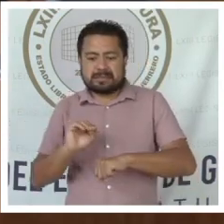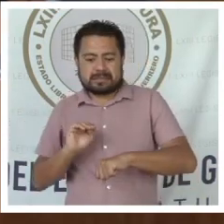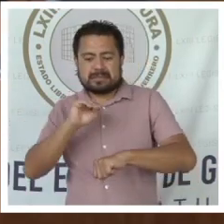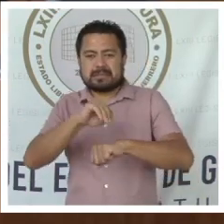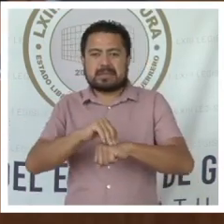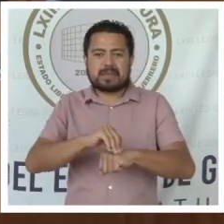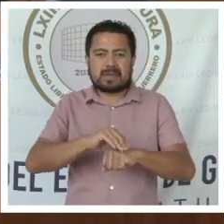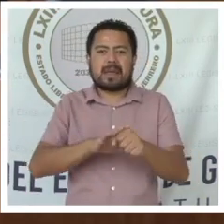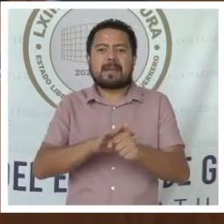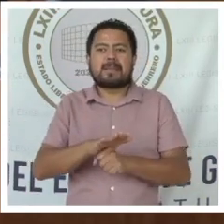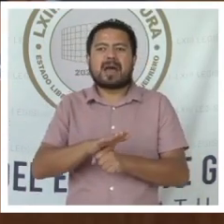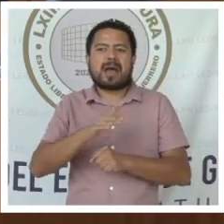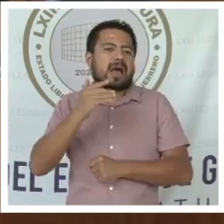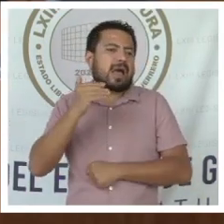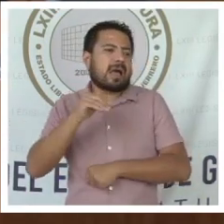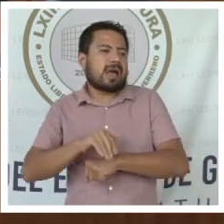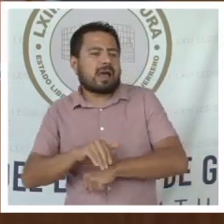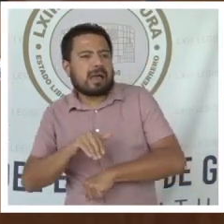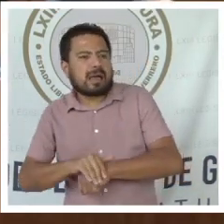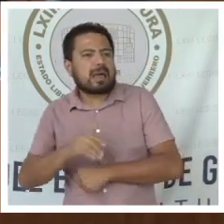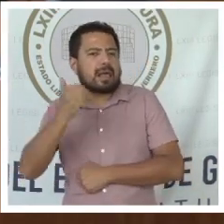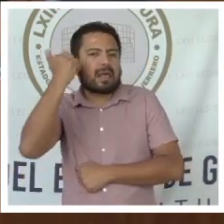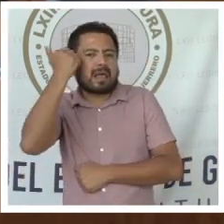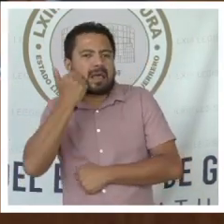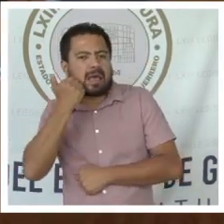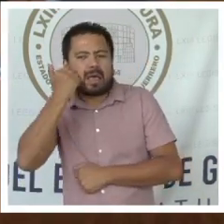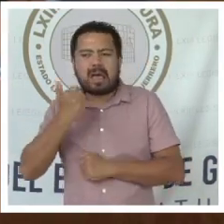para los cuates para los amigos